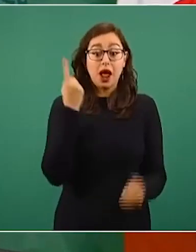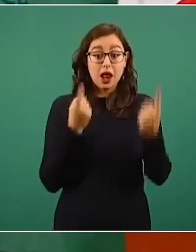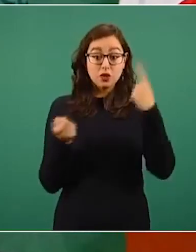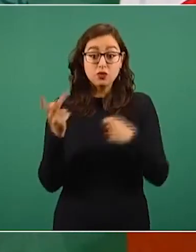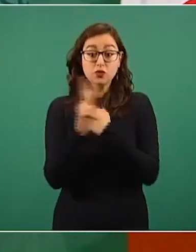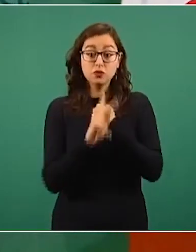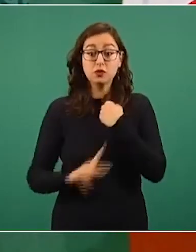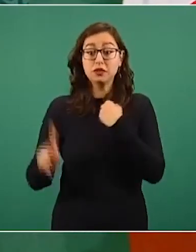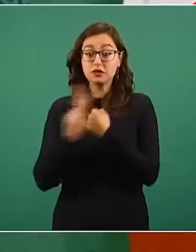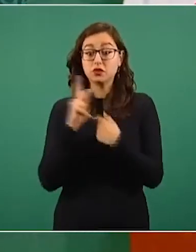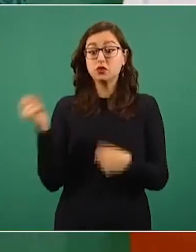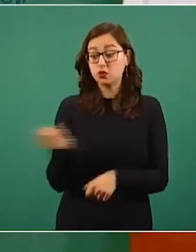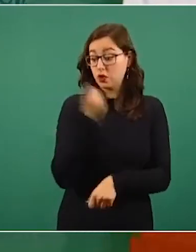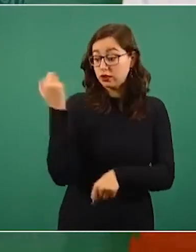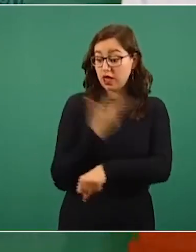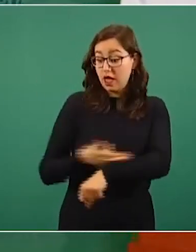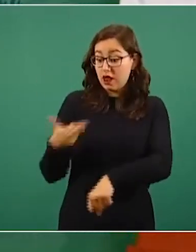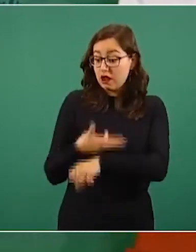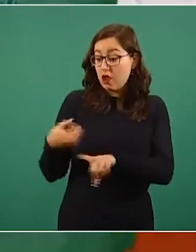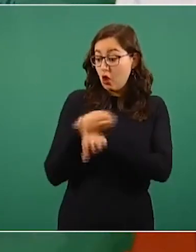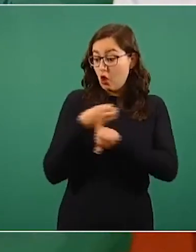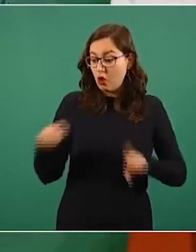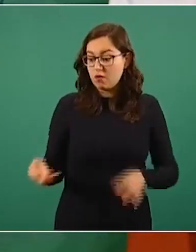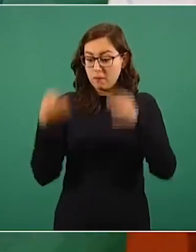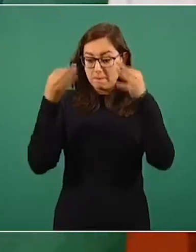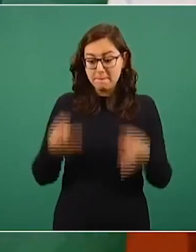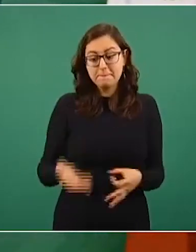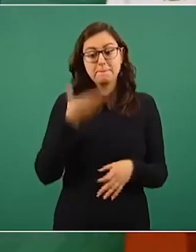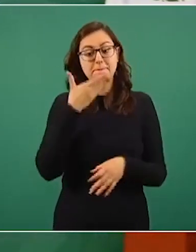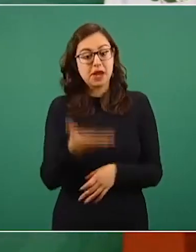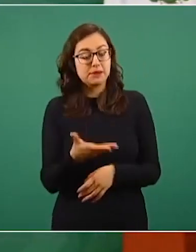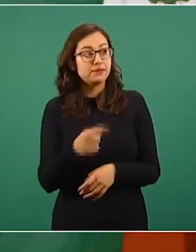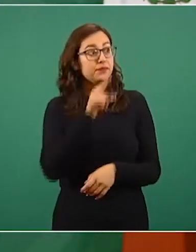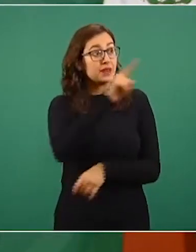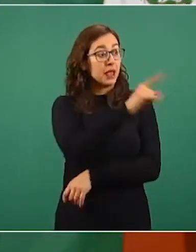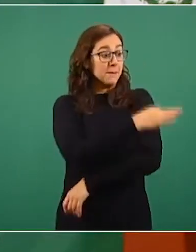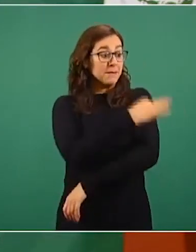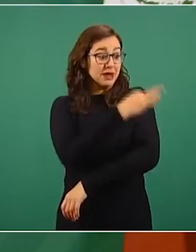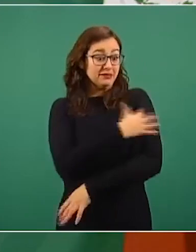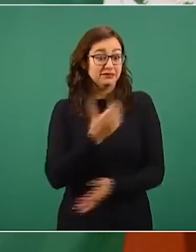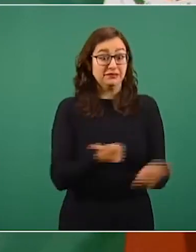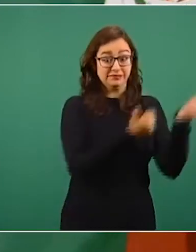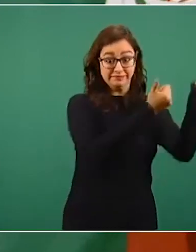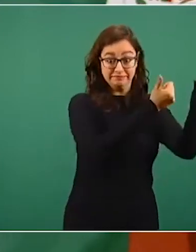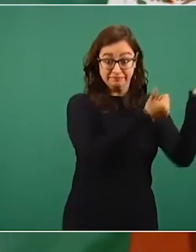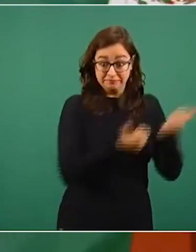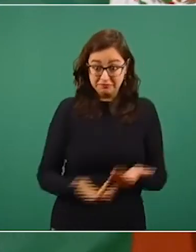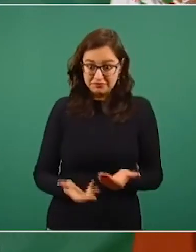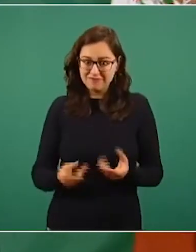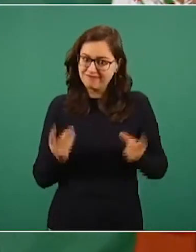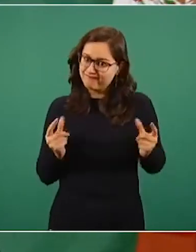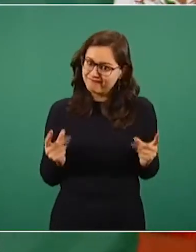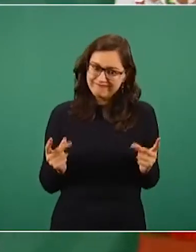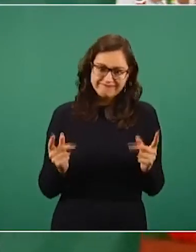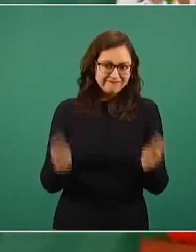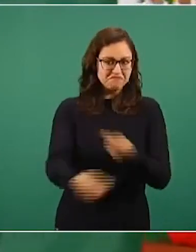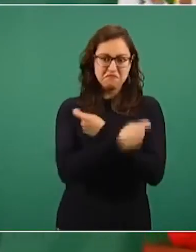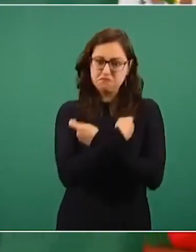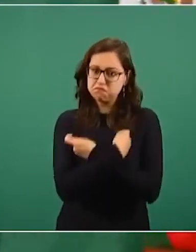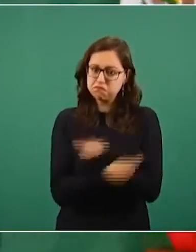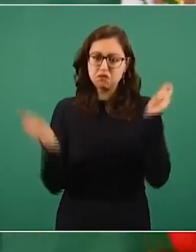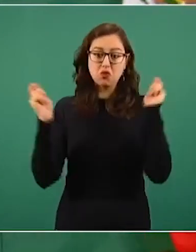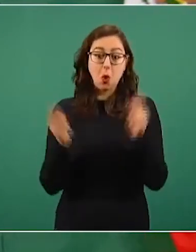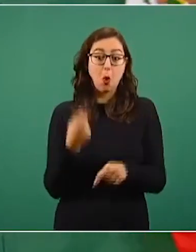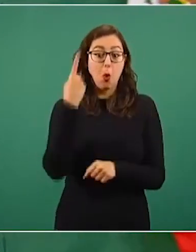sea utilizada. Detalló que el acuerdo con el fondo ruso es que tan pronto como estuviera disponible la autorización, ellos firman